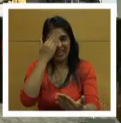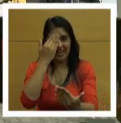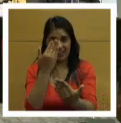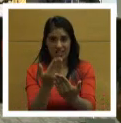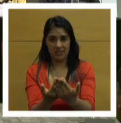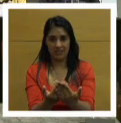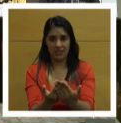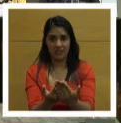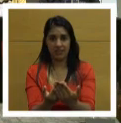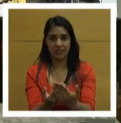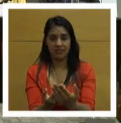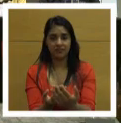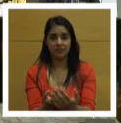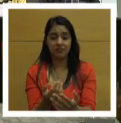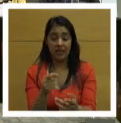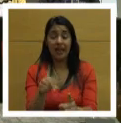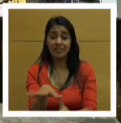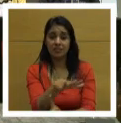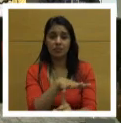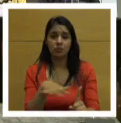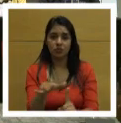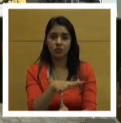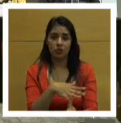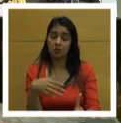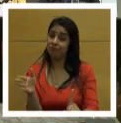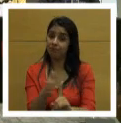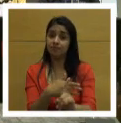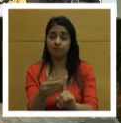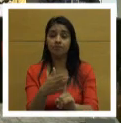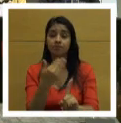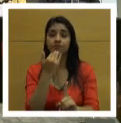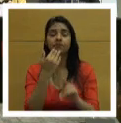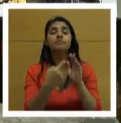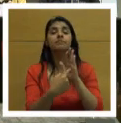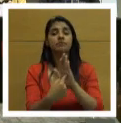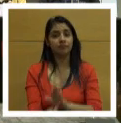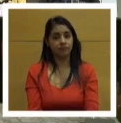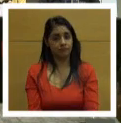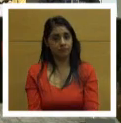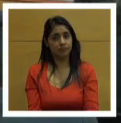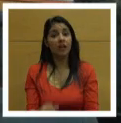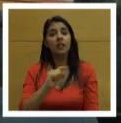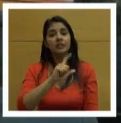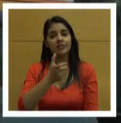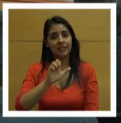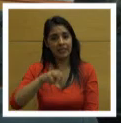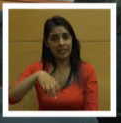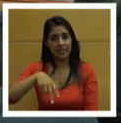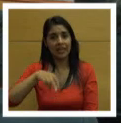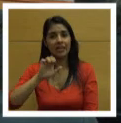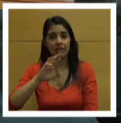enfrentar una situación de maltrato y de discriminación por género. Ahora,